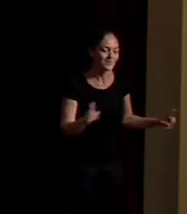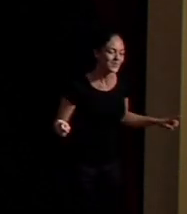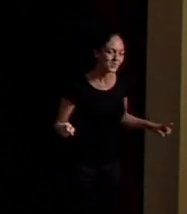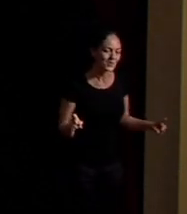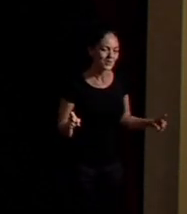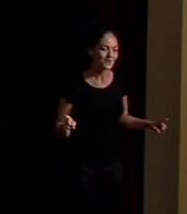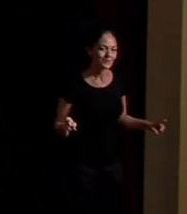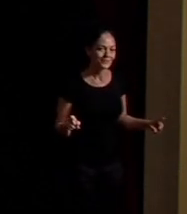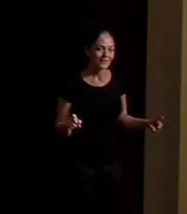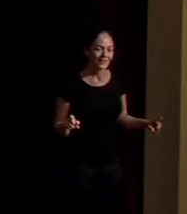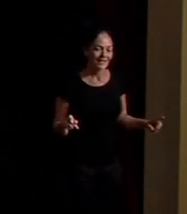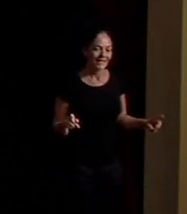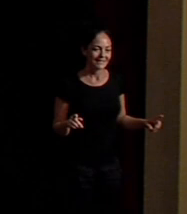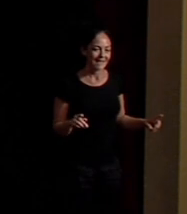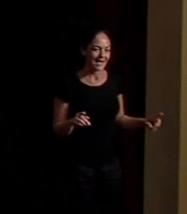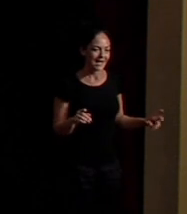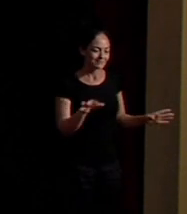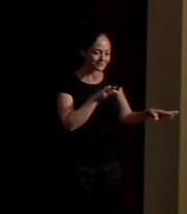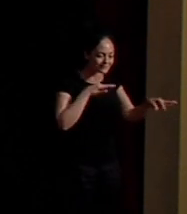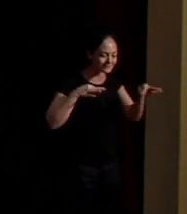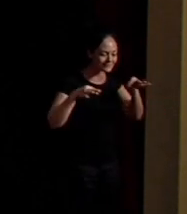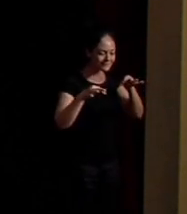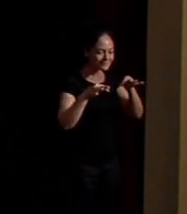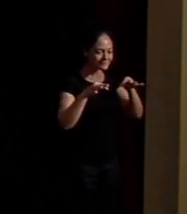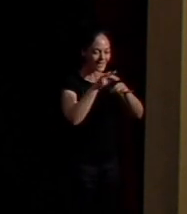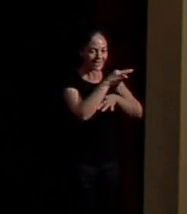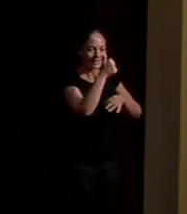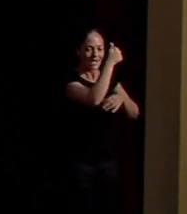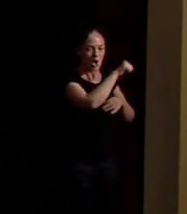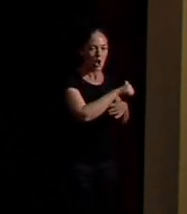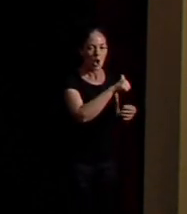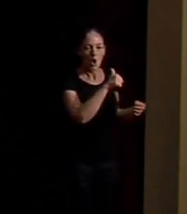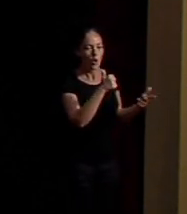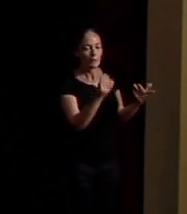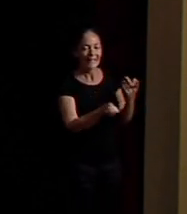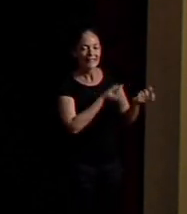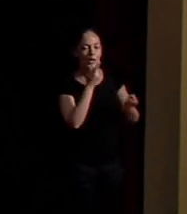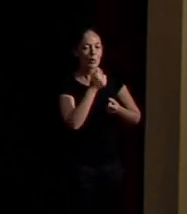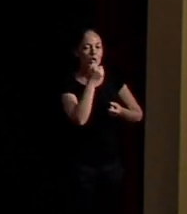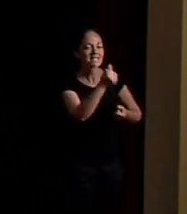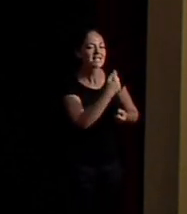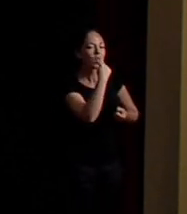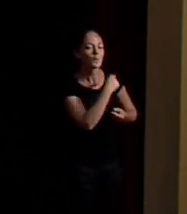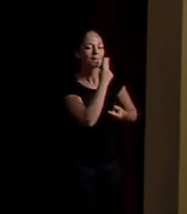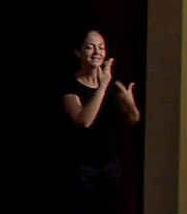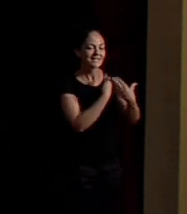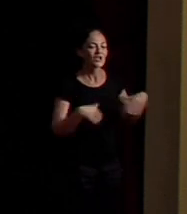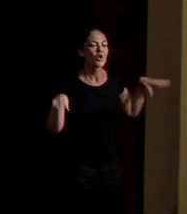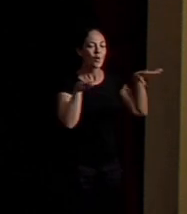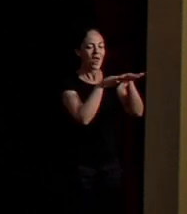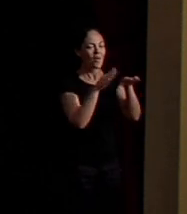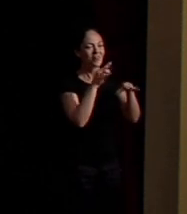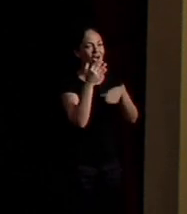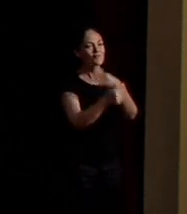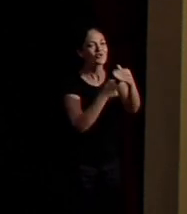en la boca ni en el pensamiento de los hombres, ni siquiera en muchos casos de aquellos que se dicen comprometidos con la igualdad o